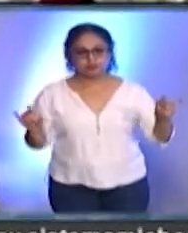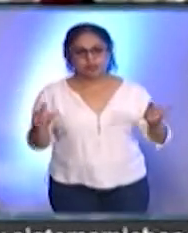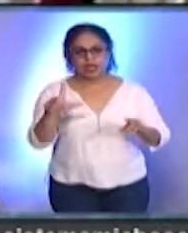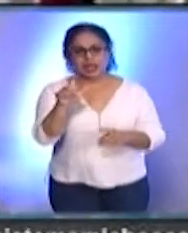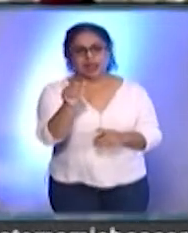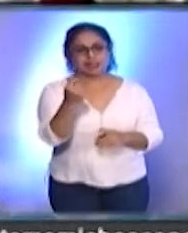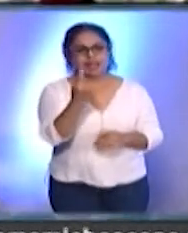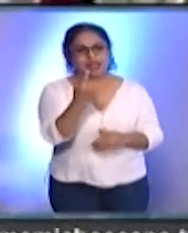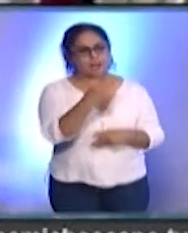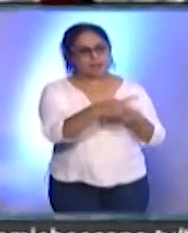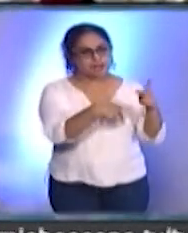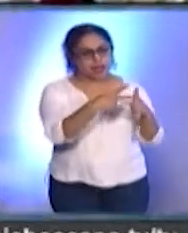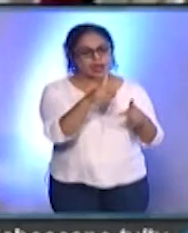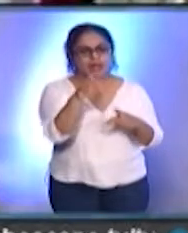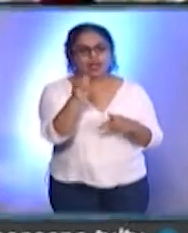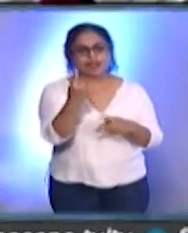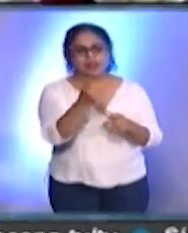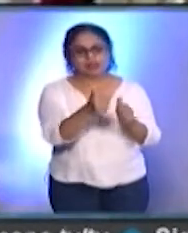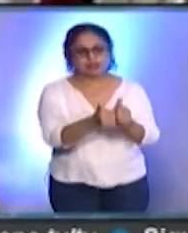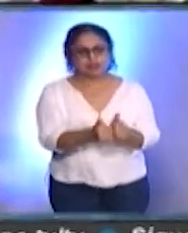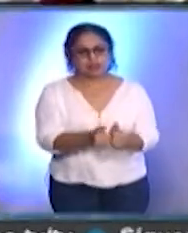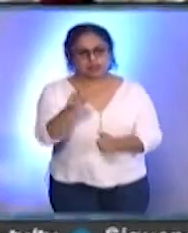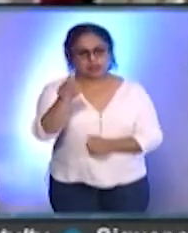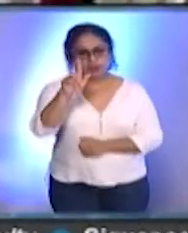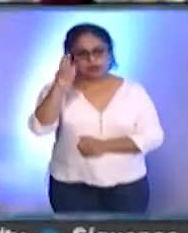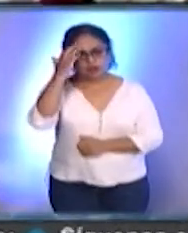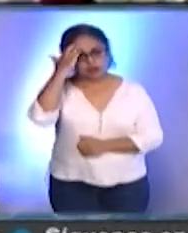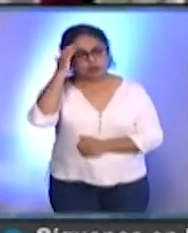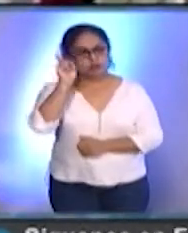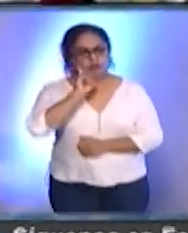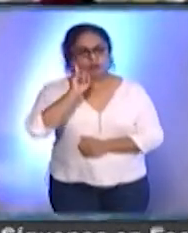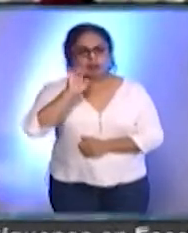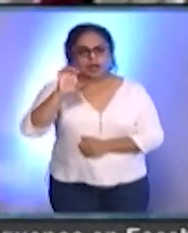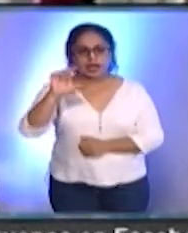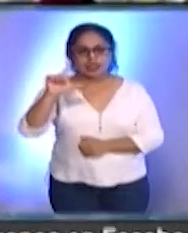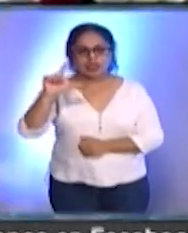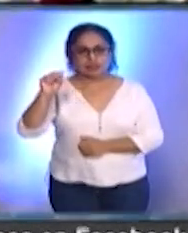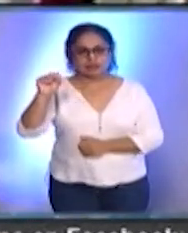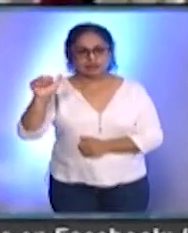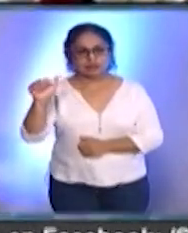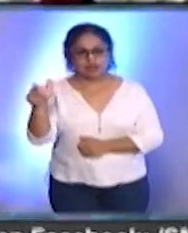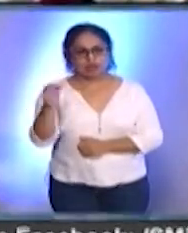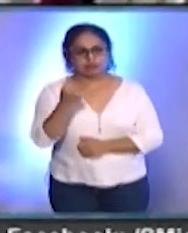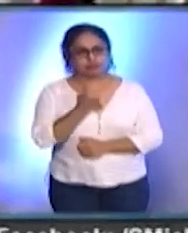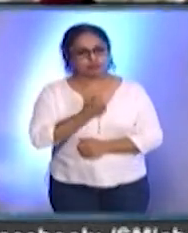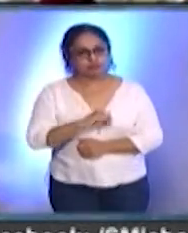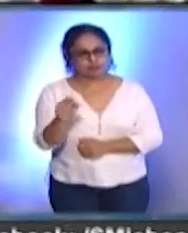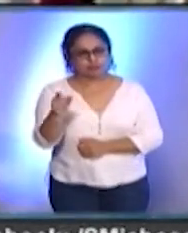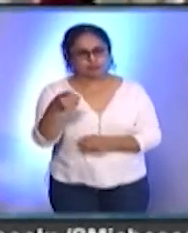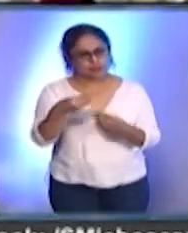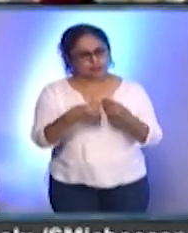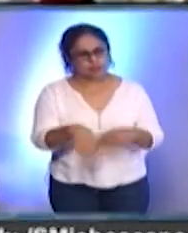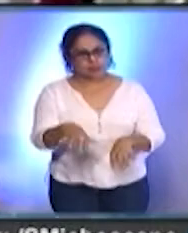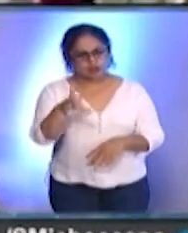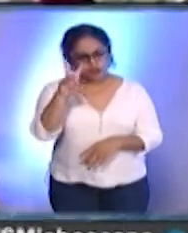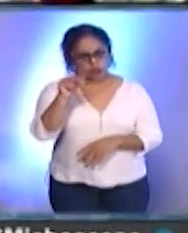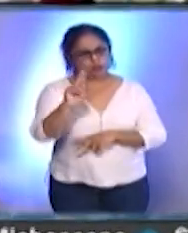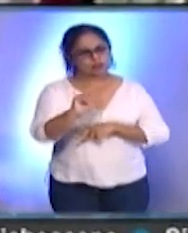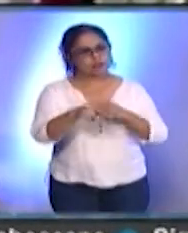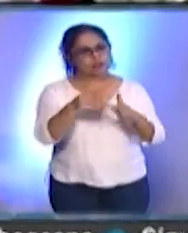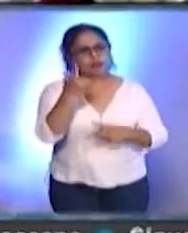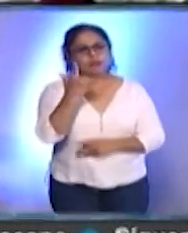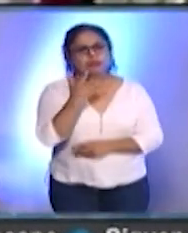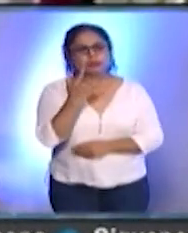se quedan, de la reconocida fotógrafa Elsa Escamilla. Así que no se la pierda, una excelente opción